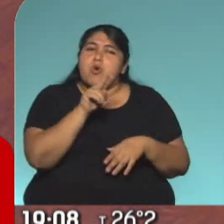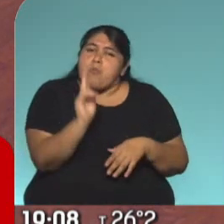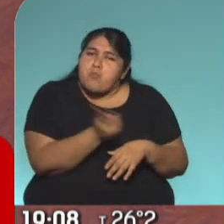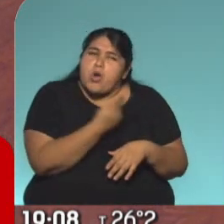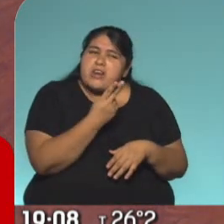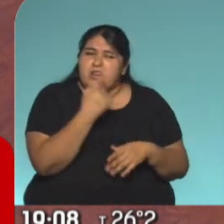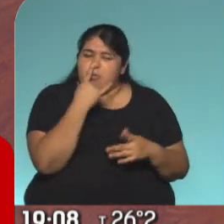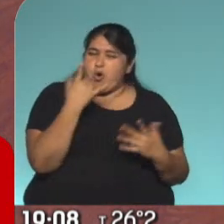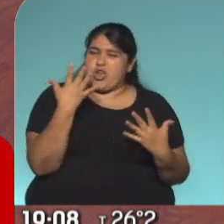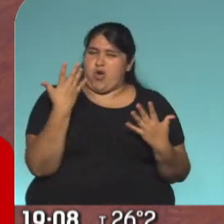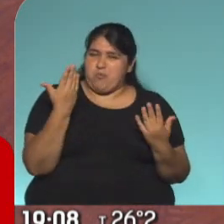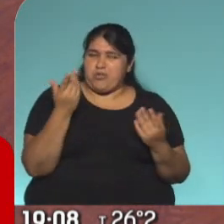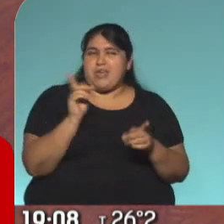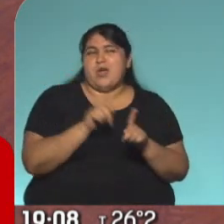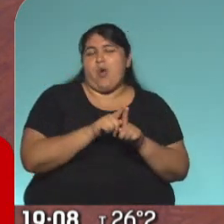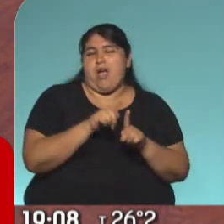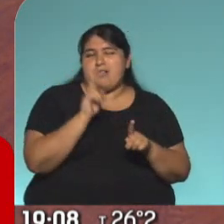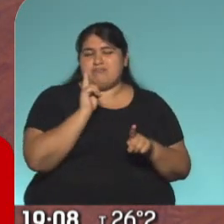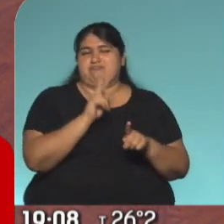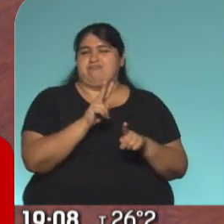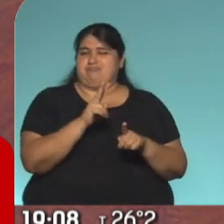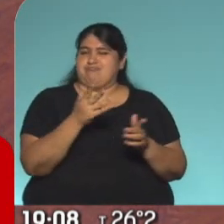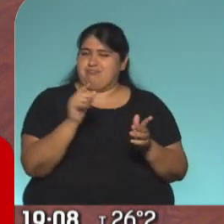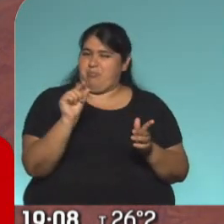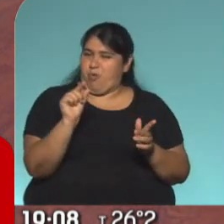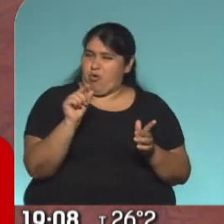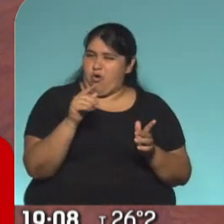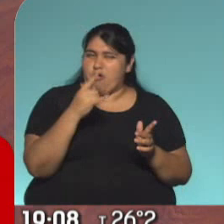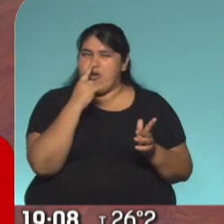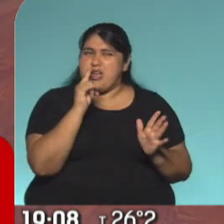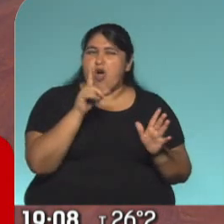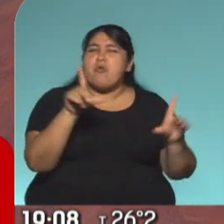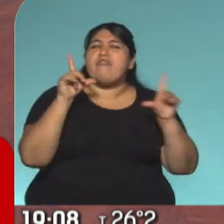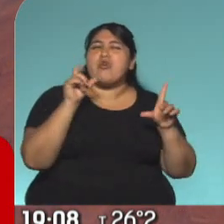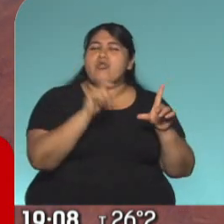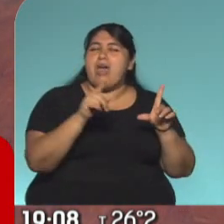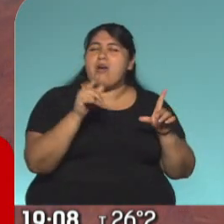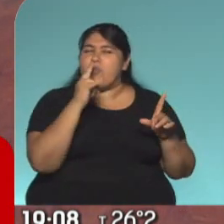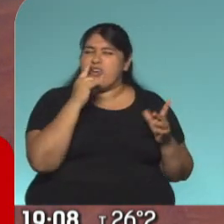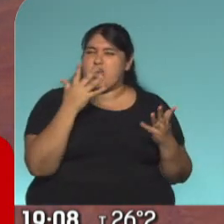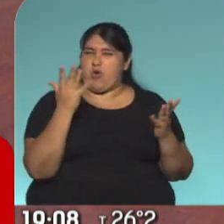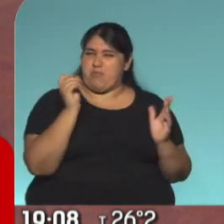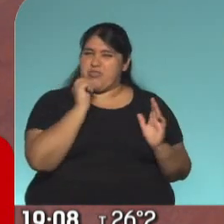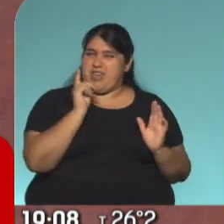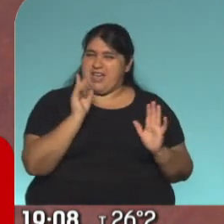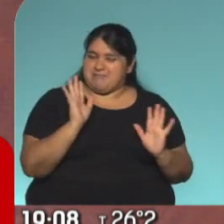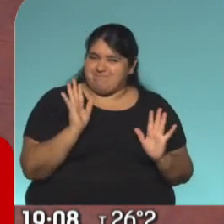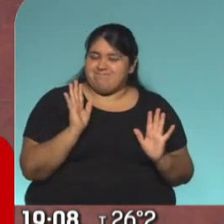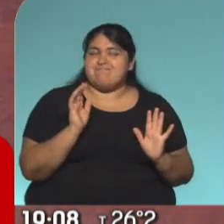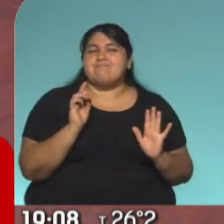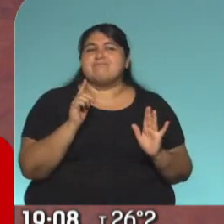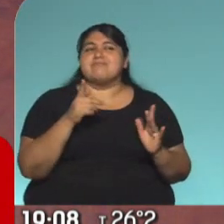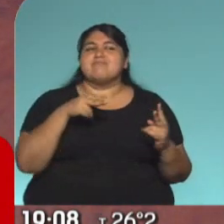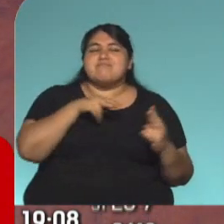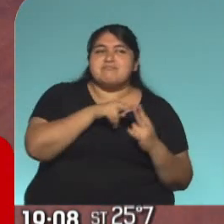el peronismo? ¿Una figura incómoda para el peronismo? Creo que ha sido una figura incómoda en todos estos años, ¿no? Sí. No acercarse tanto,